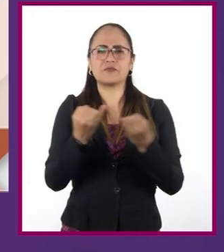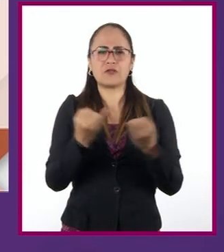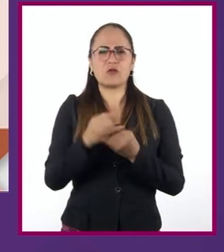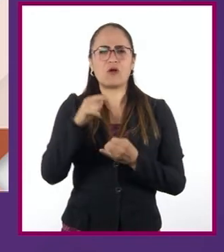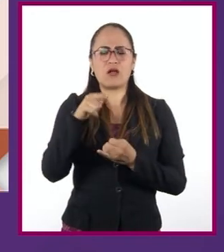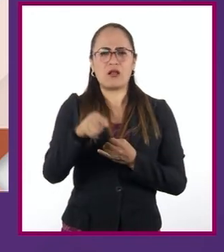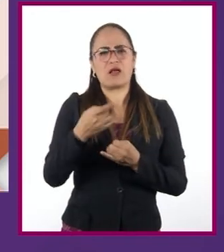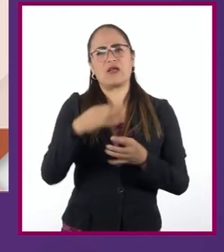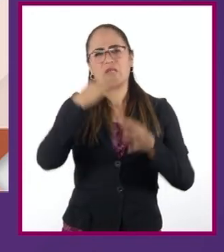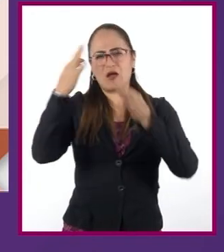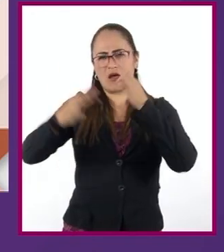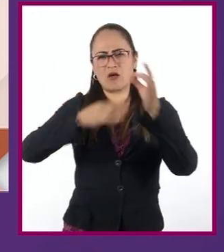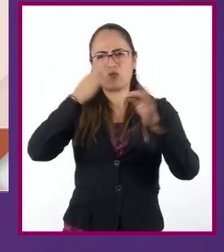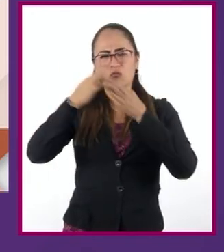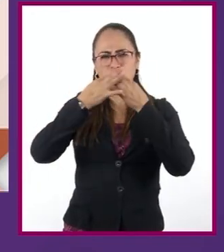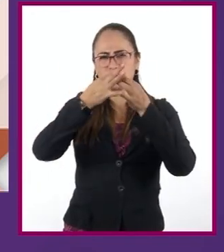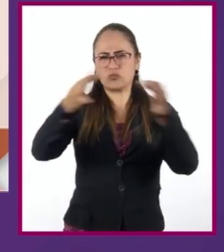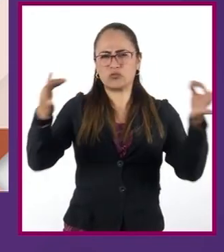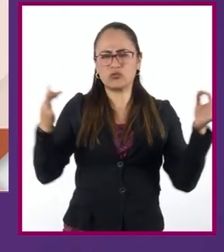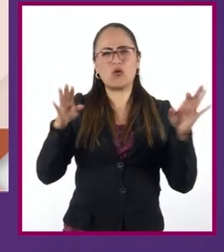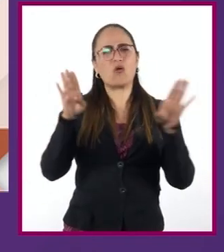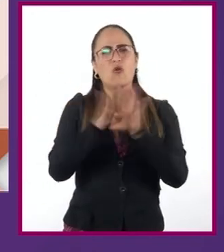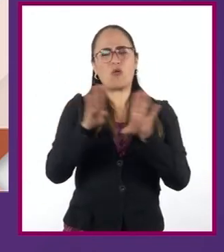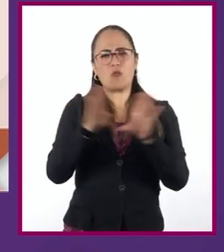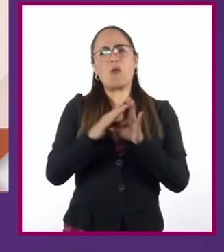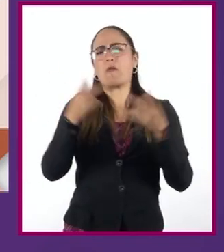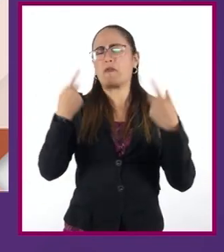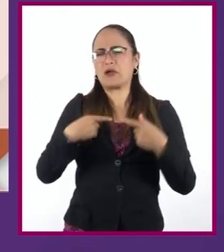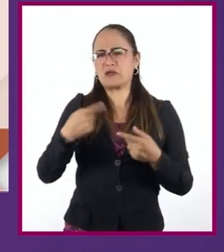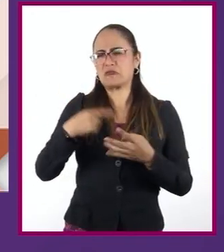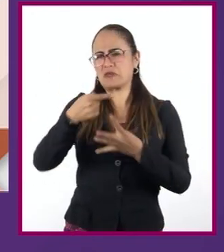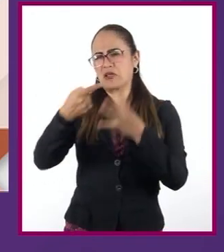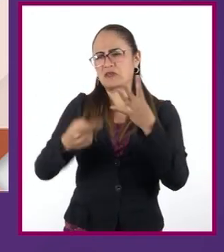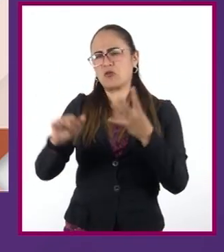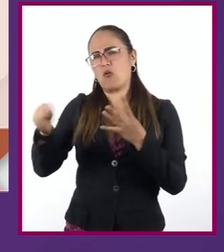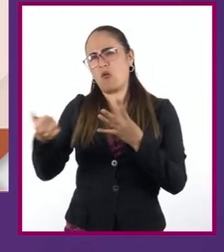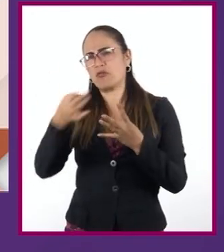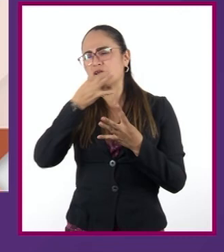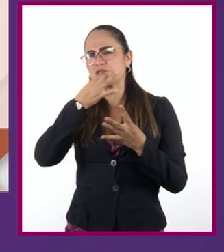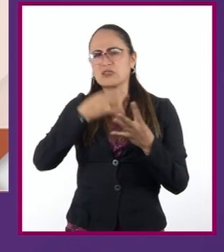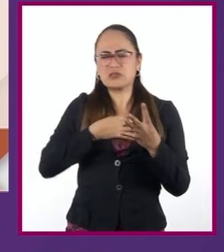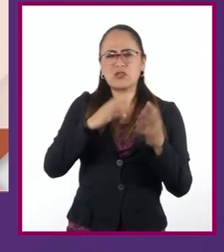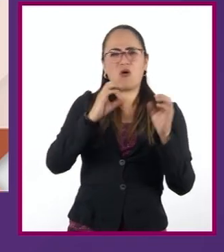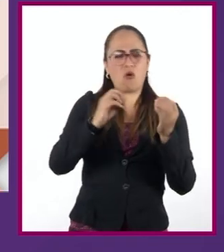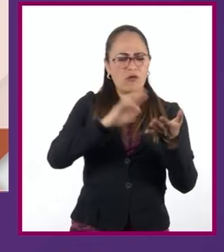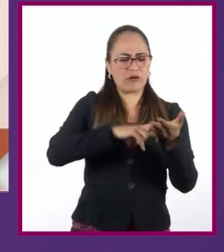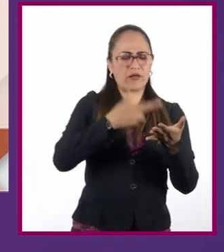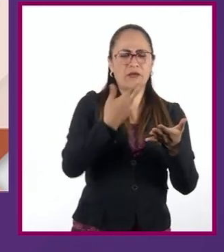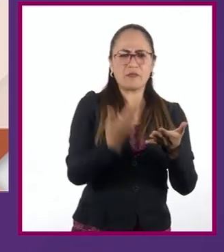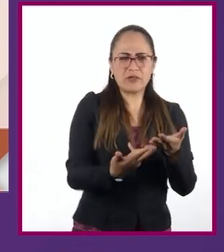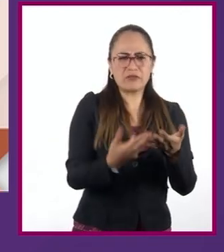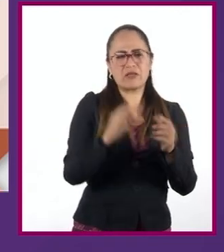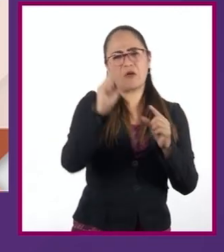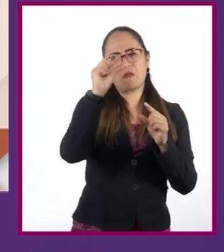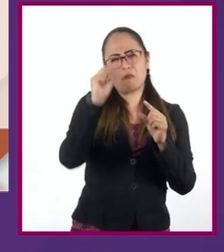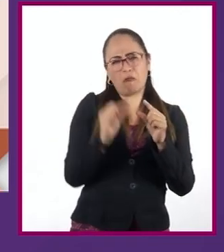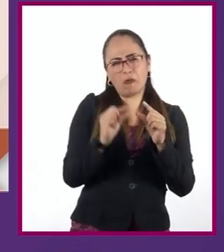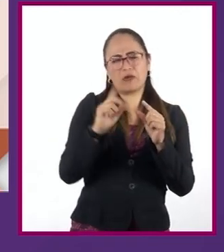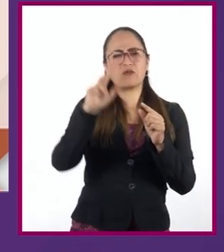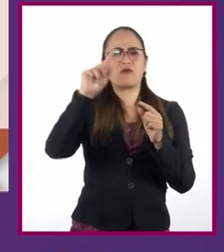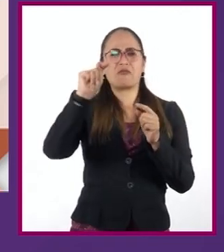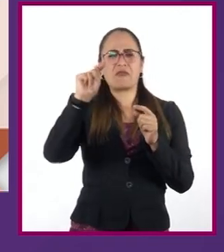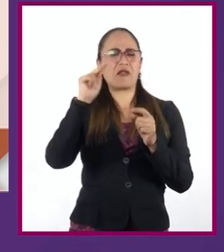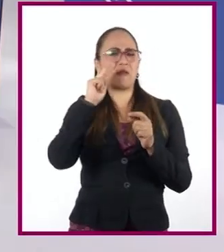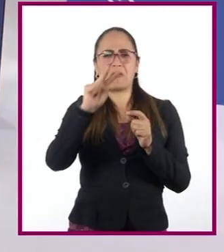que se enteran de estos productos son por recomendación, por anuncios en revistas y en menor medida por anuncios en